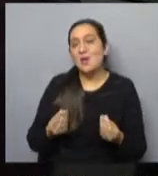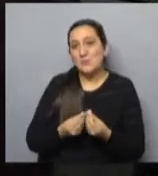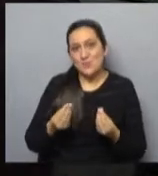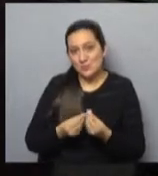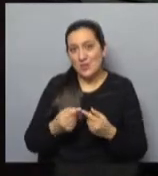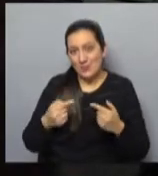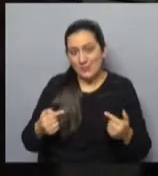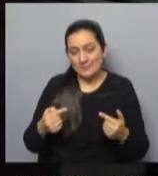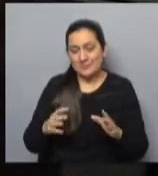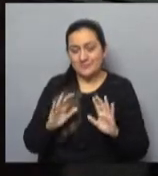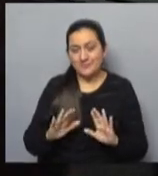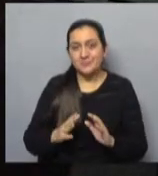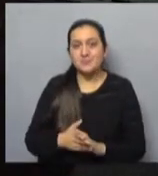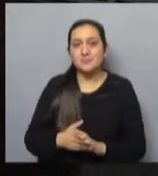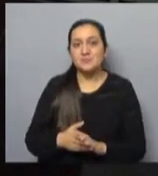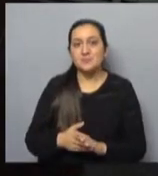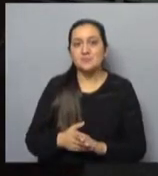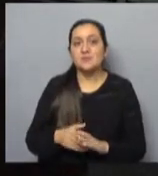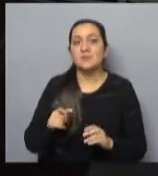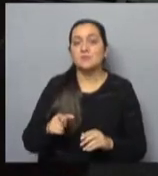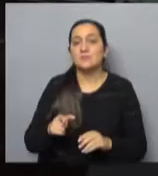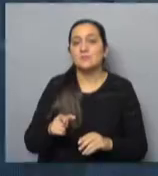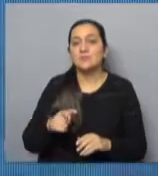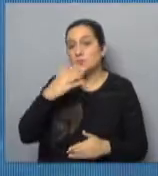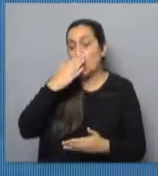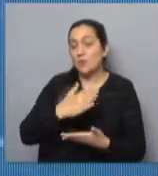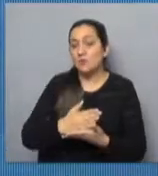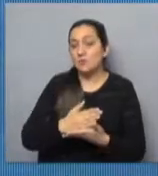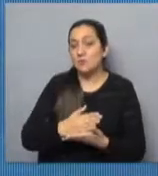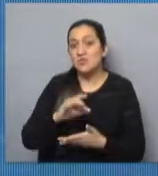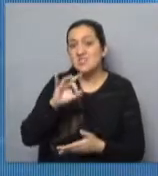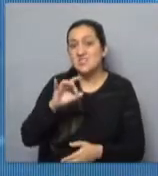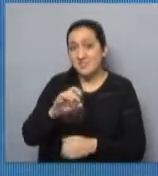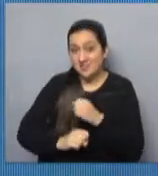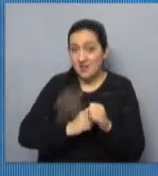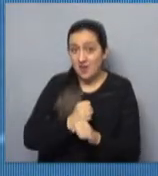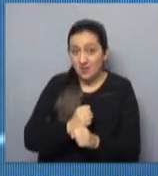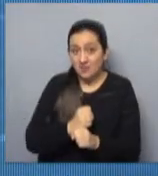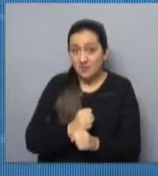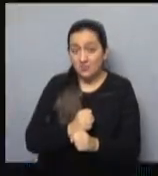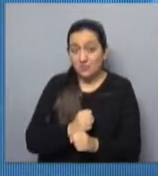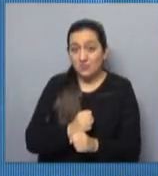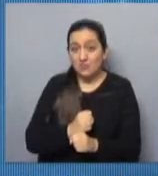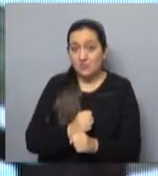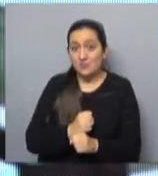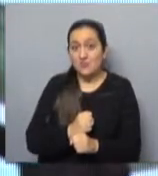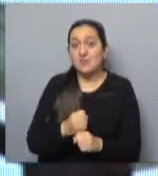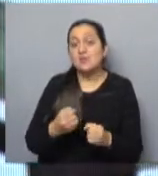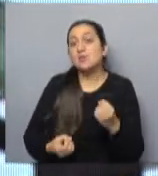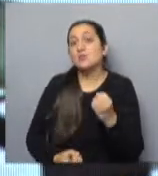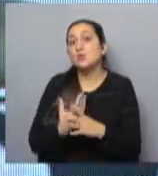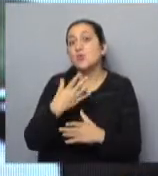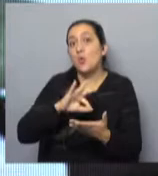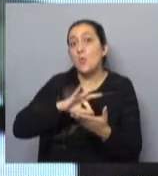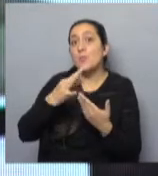hay muchos factores que lo que viene pasando en los últimos 15 años que aparece un